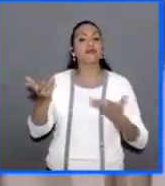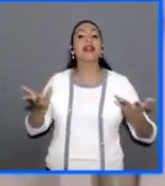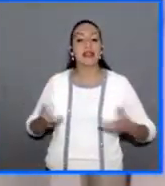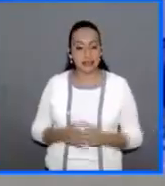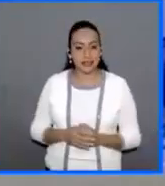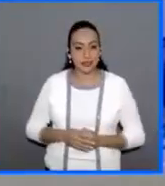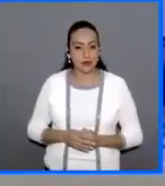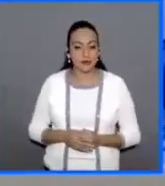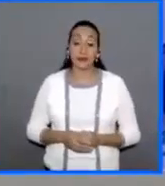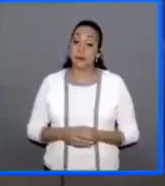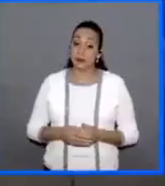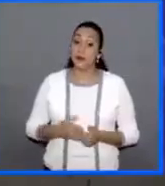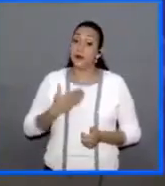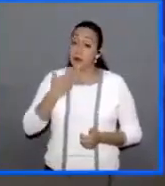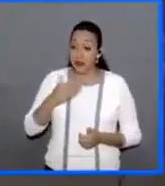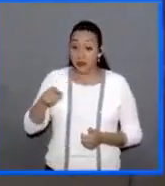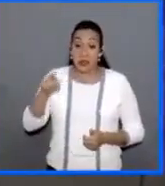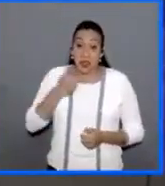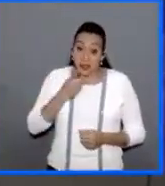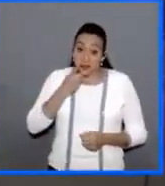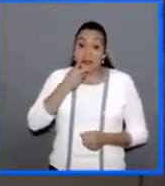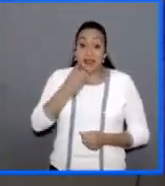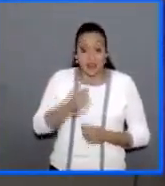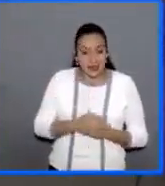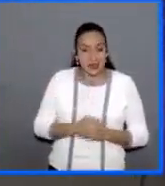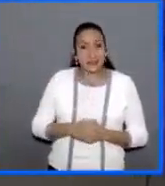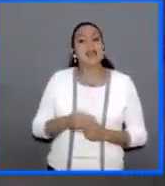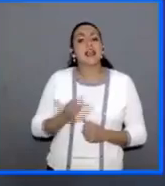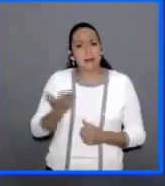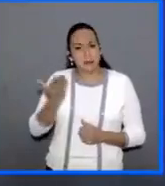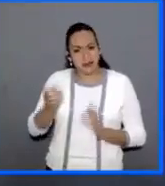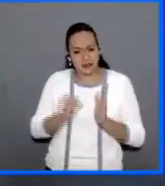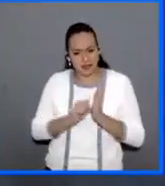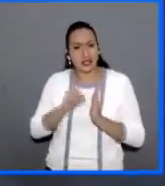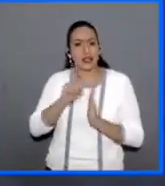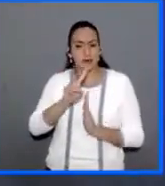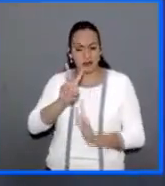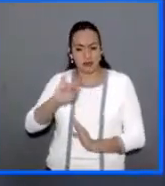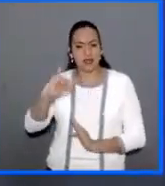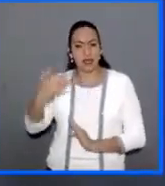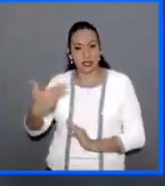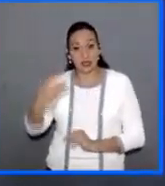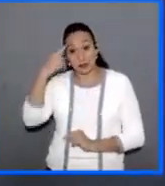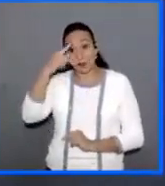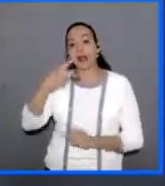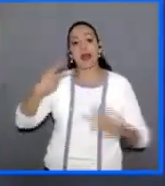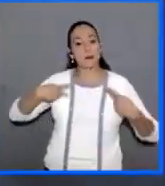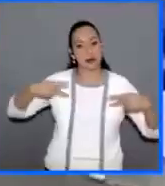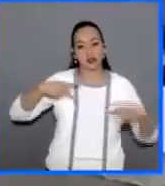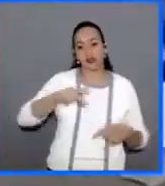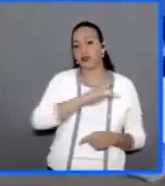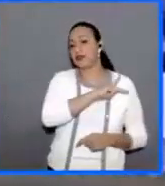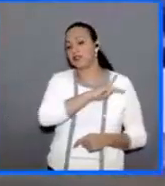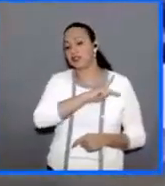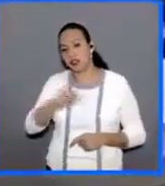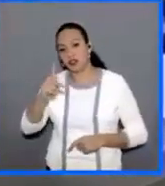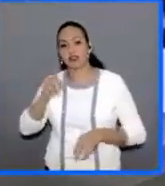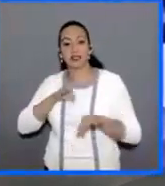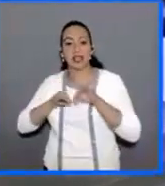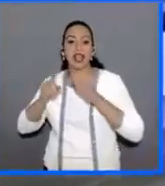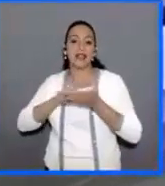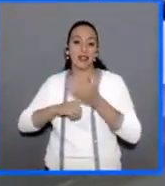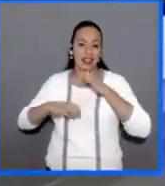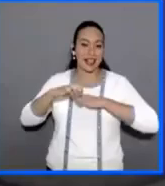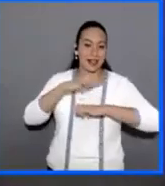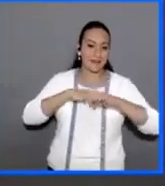se justifica la aplicación y solicitud del examen de VIH a todo el personal que labora en áreas de riesgo, pero no